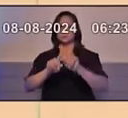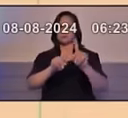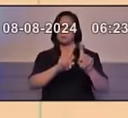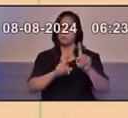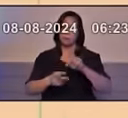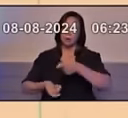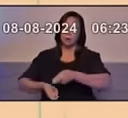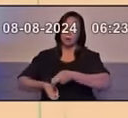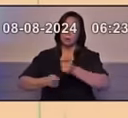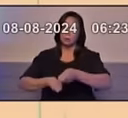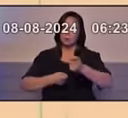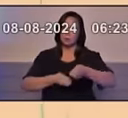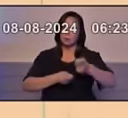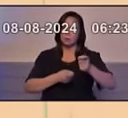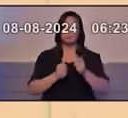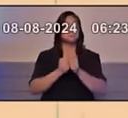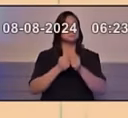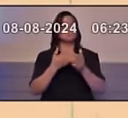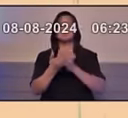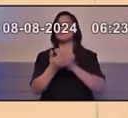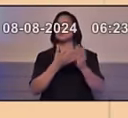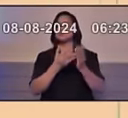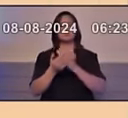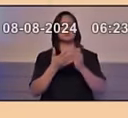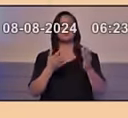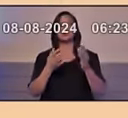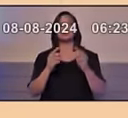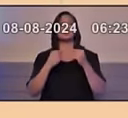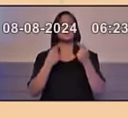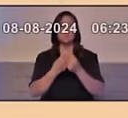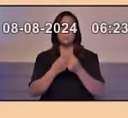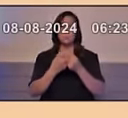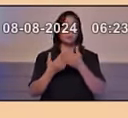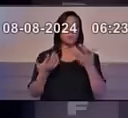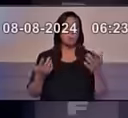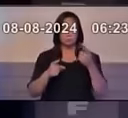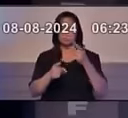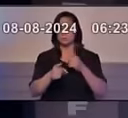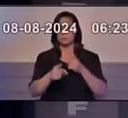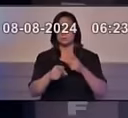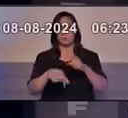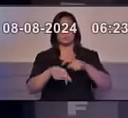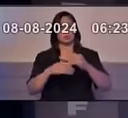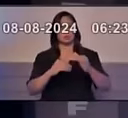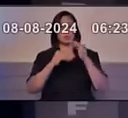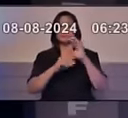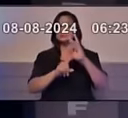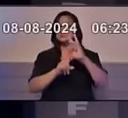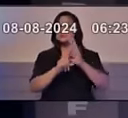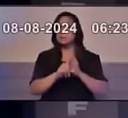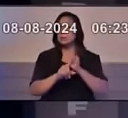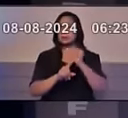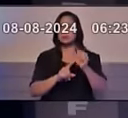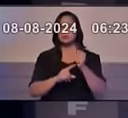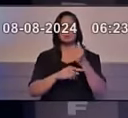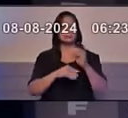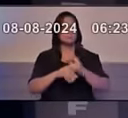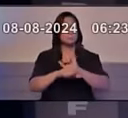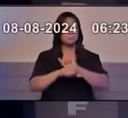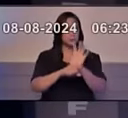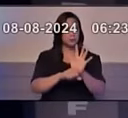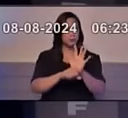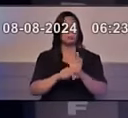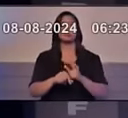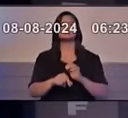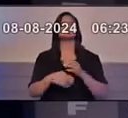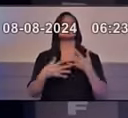gracias. Ese muchacho está trabajando, señores. Señores, vayan ahorrando. Ese muchacho se está ganando su regalo de fin de